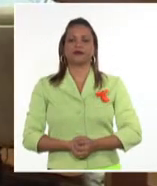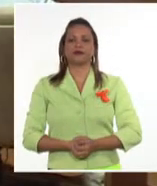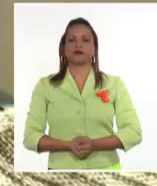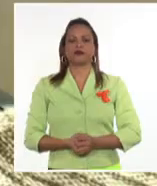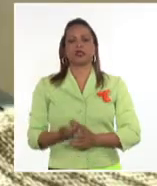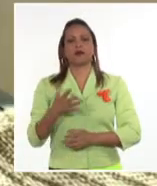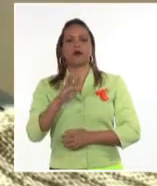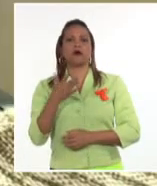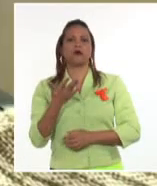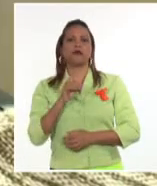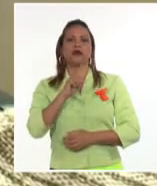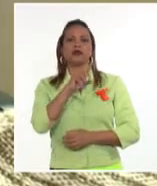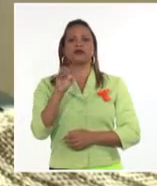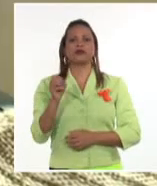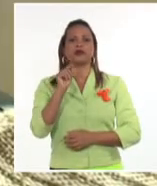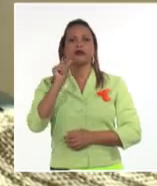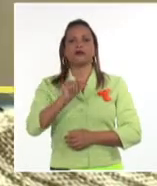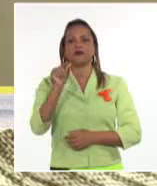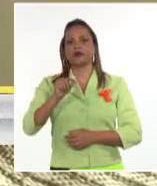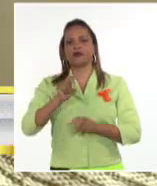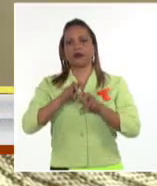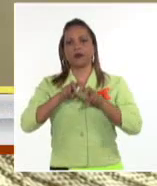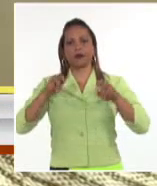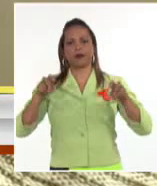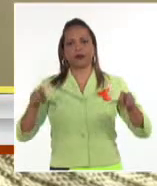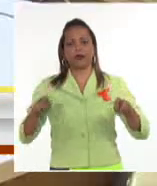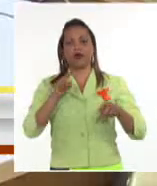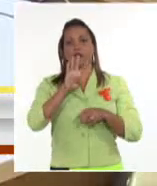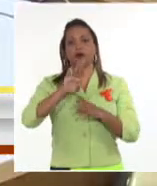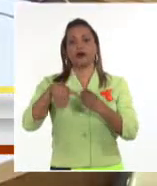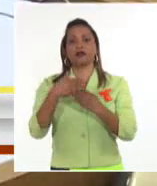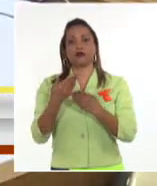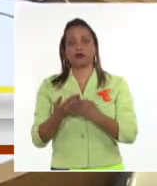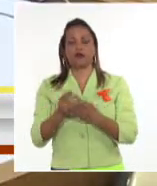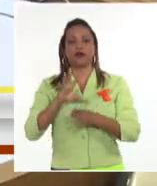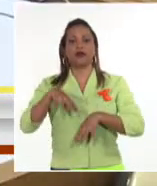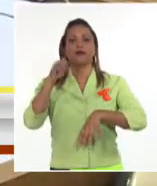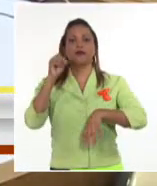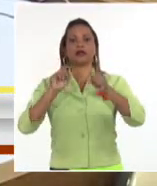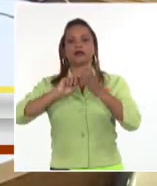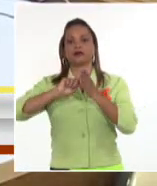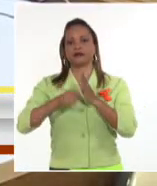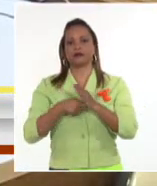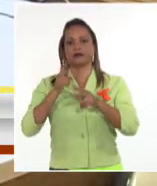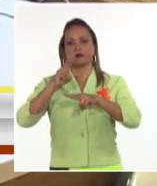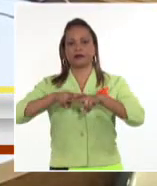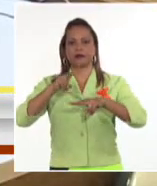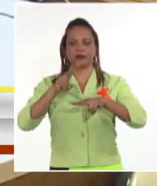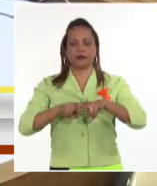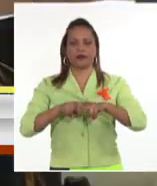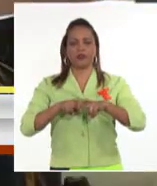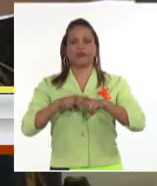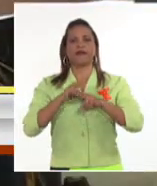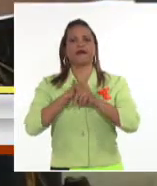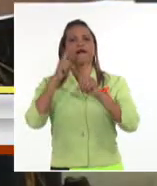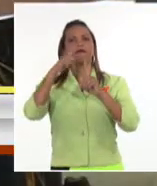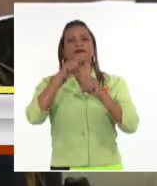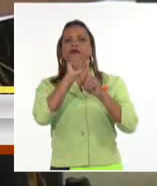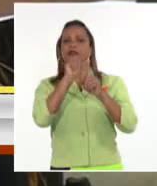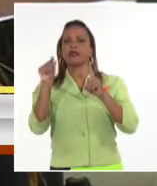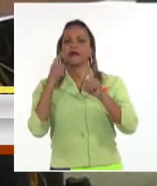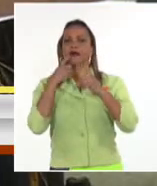Alrededor de un centenar de paneles se sucedieron durante 4 días en el Palacio de Convenciones de La Habana, con temas de